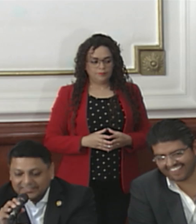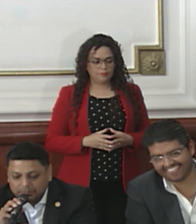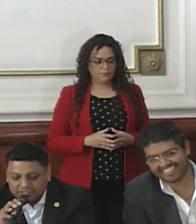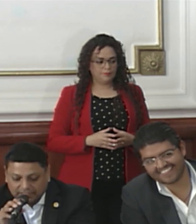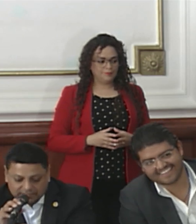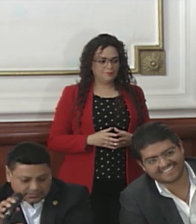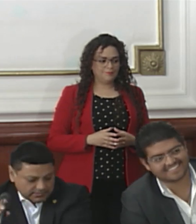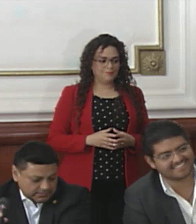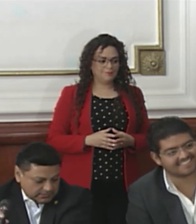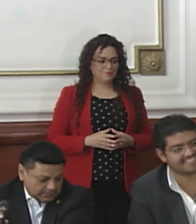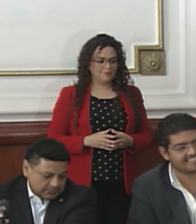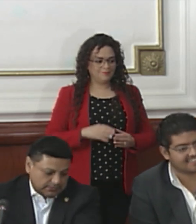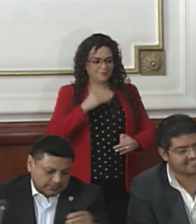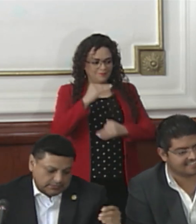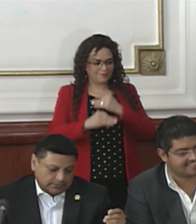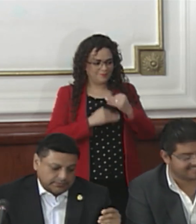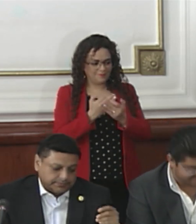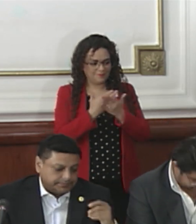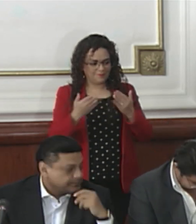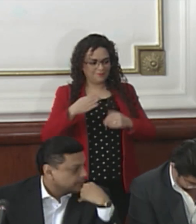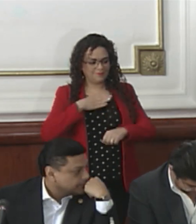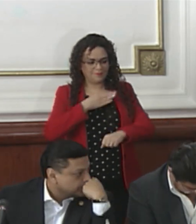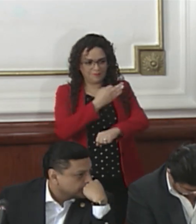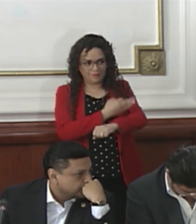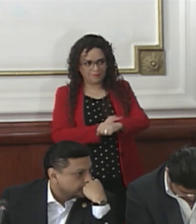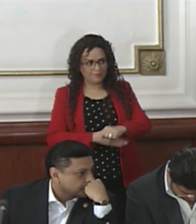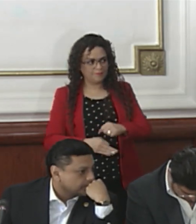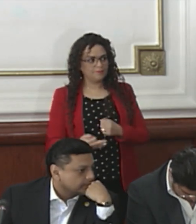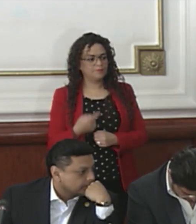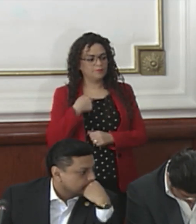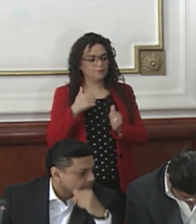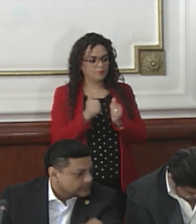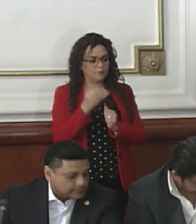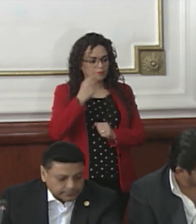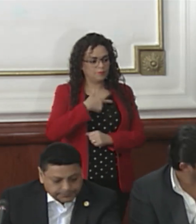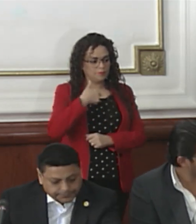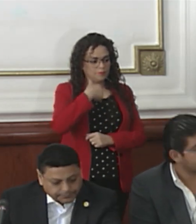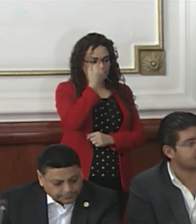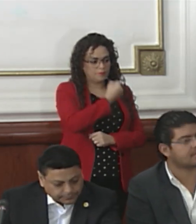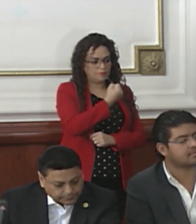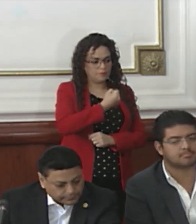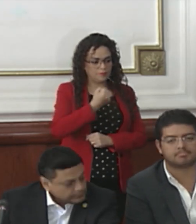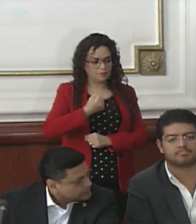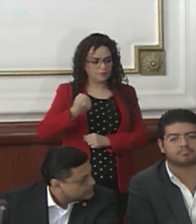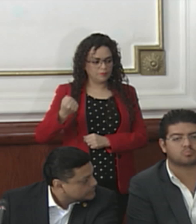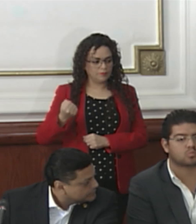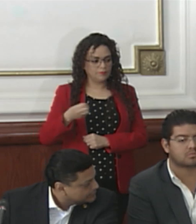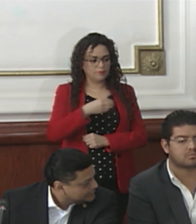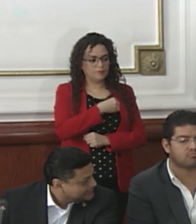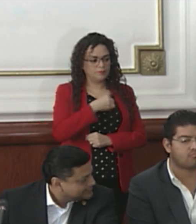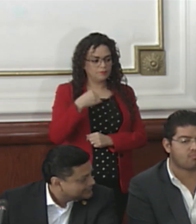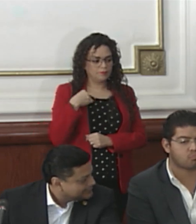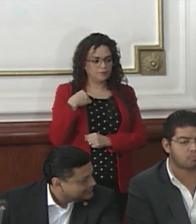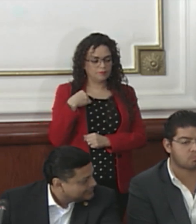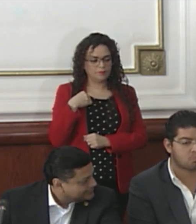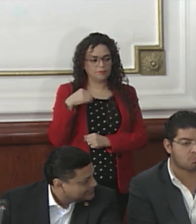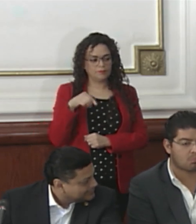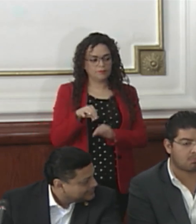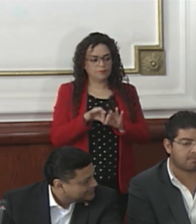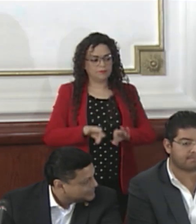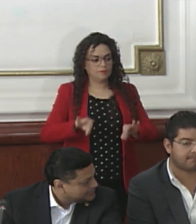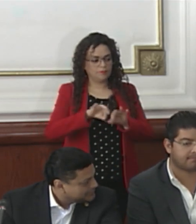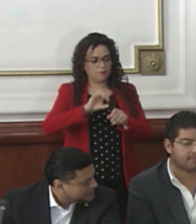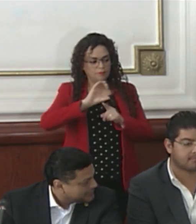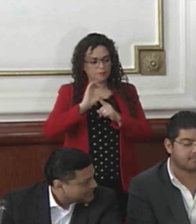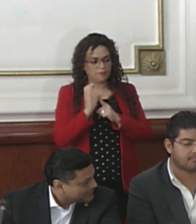Buenas tardes a todas, a todos los presentes. Saludo con mucho gusto a los integrantes de esta importante comisión.